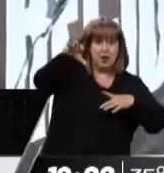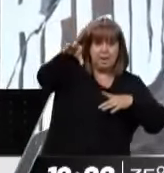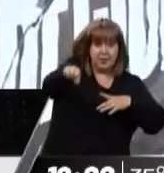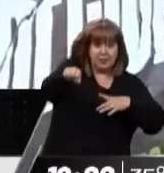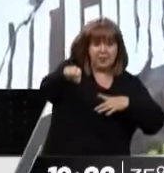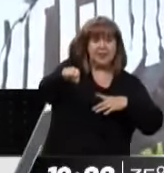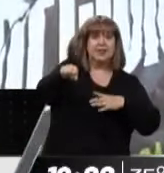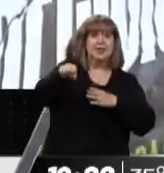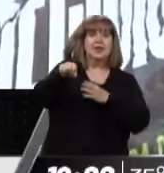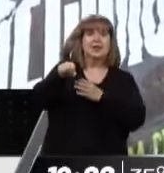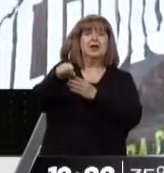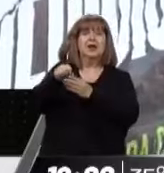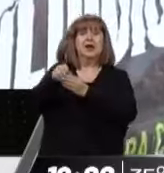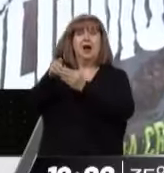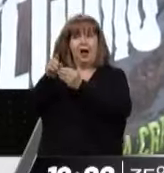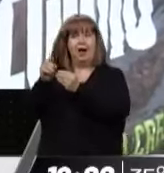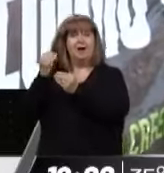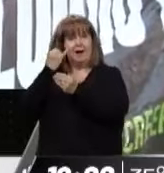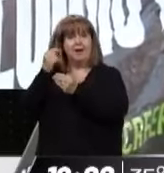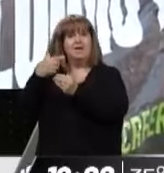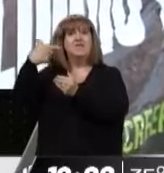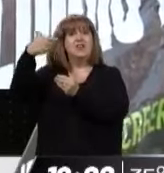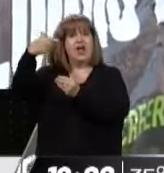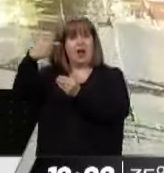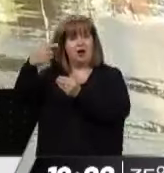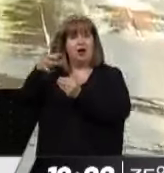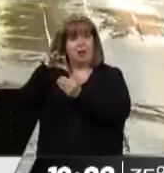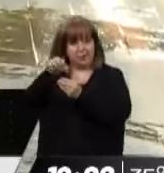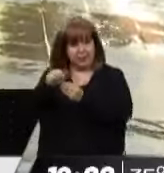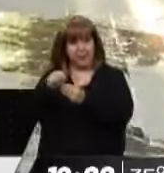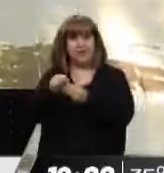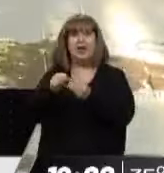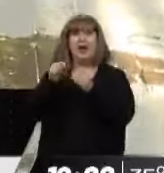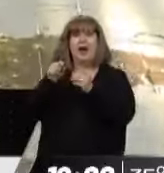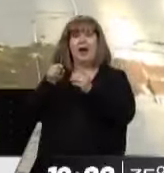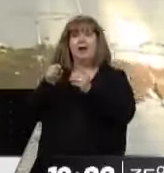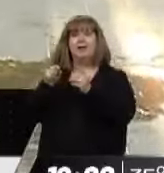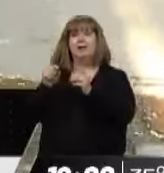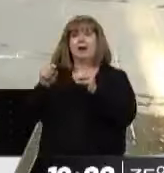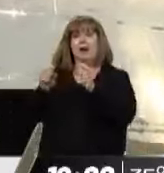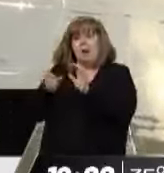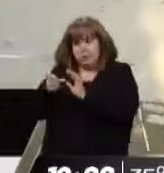de la División de Delitos Tecnológicos de la Policía de Mendoza, donde podría observarse